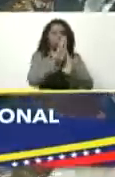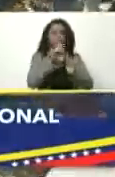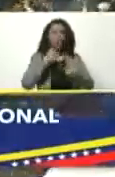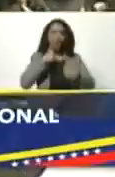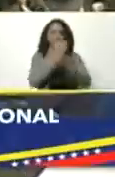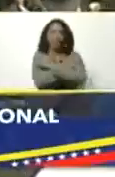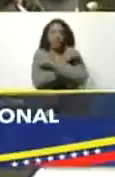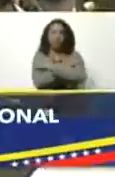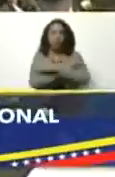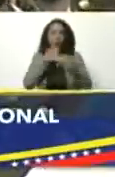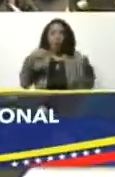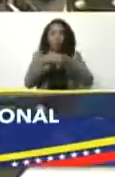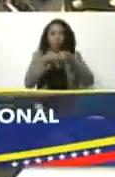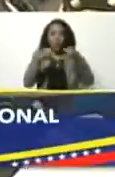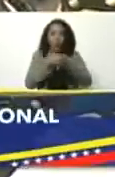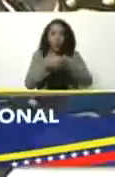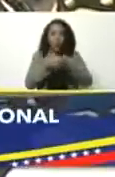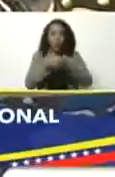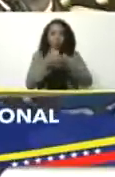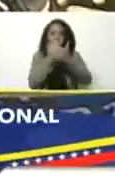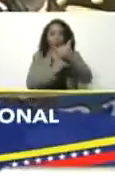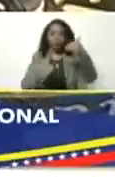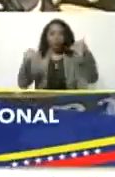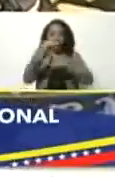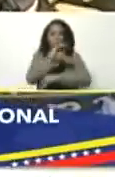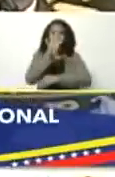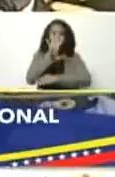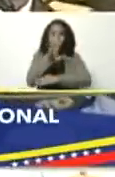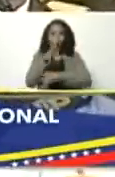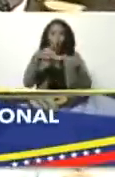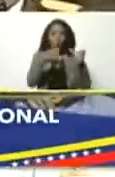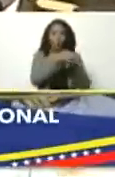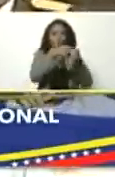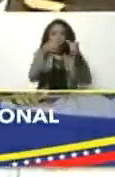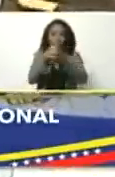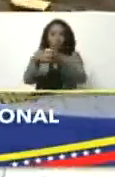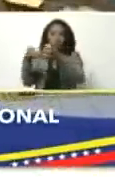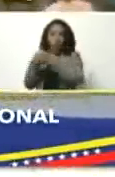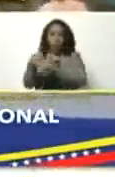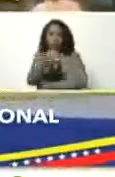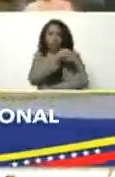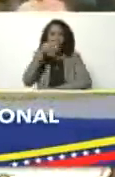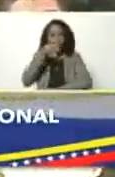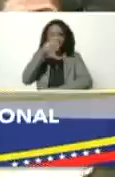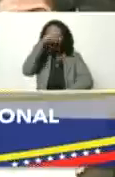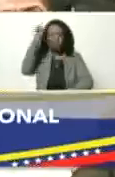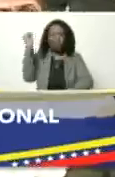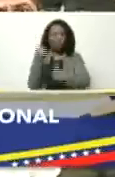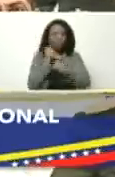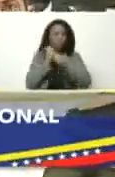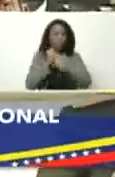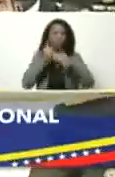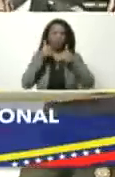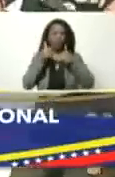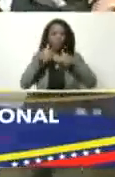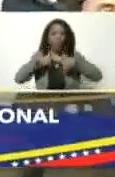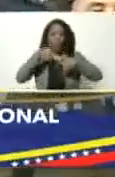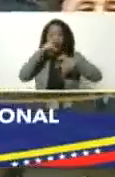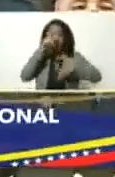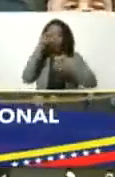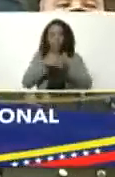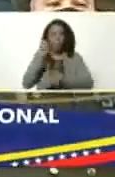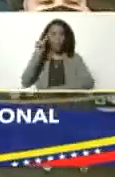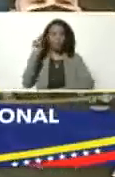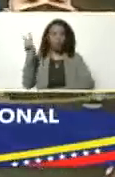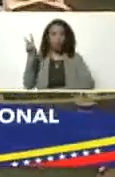a las juntas de ascensos de los cuatro componentes por extraordinario trabajo. Creo que este año 2022